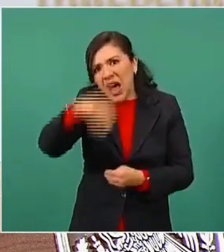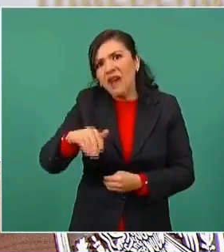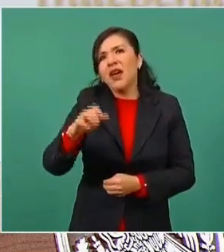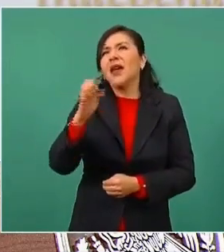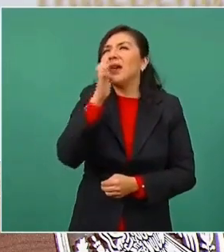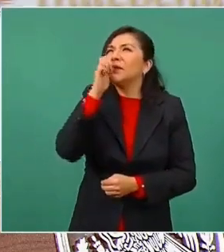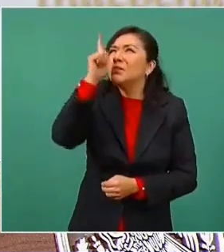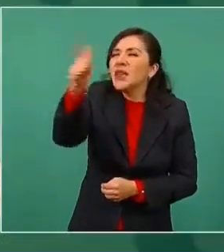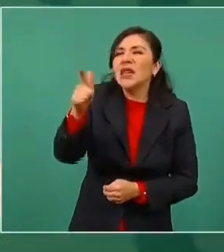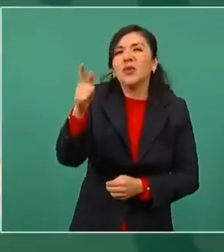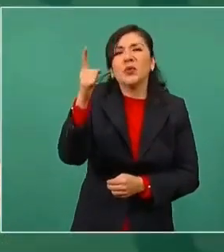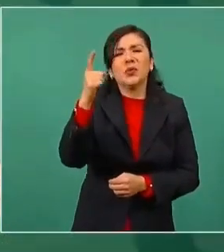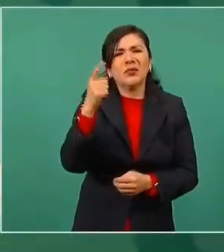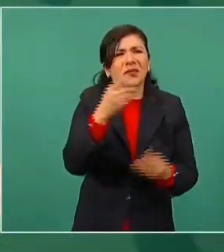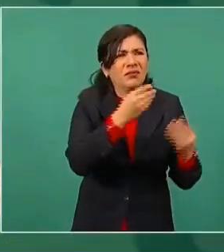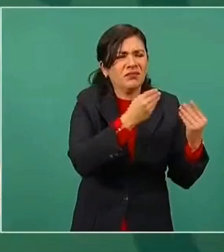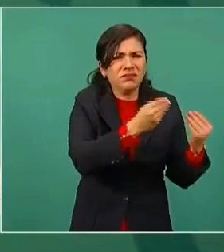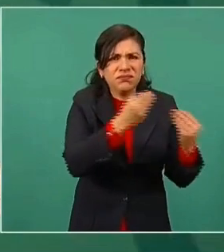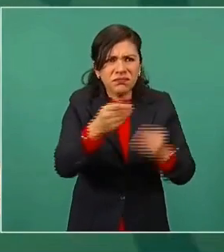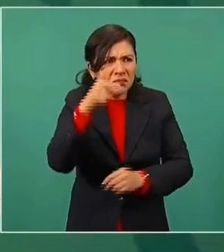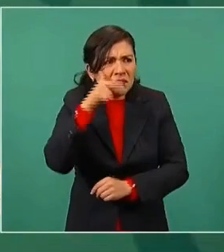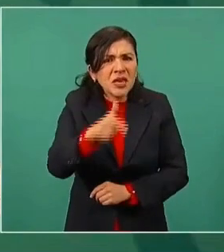Hay muchísimos casos,